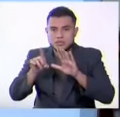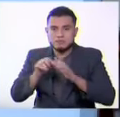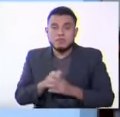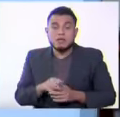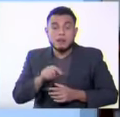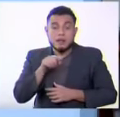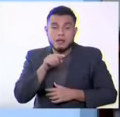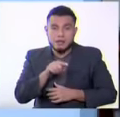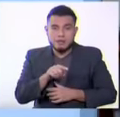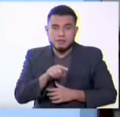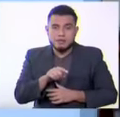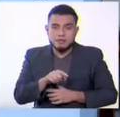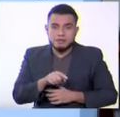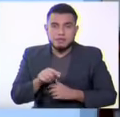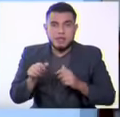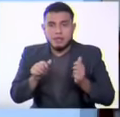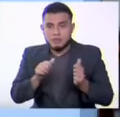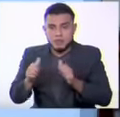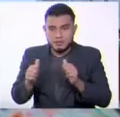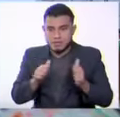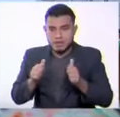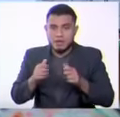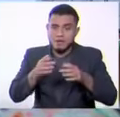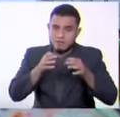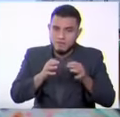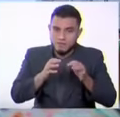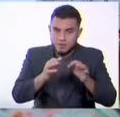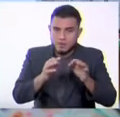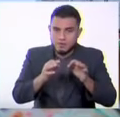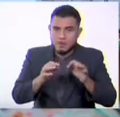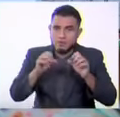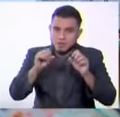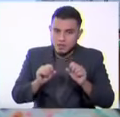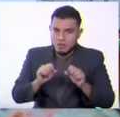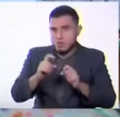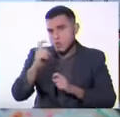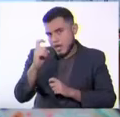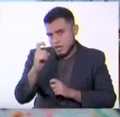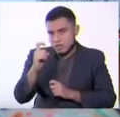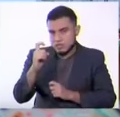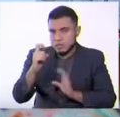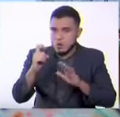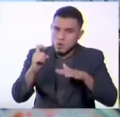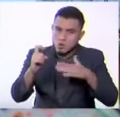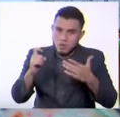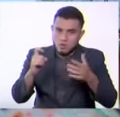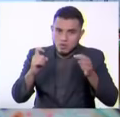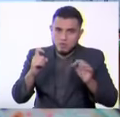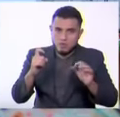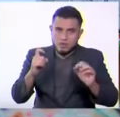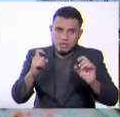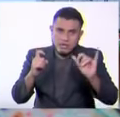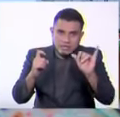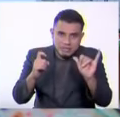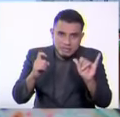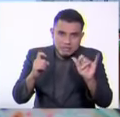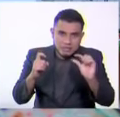al tamaño y a la forma, que pueden ser en una forma de X o en una forma de Y